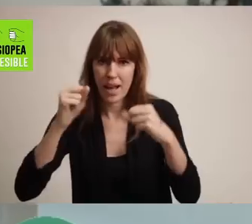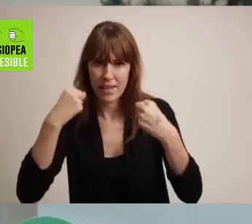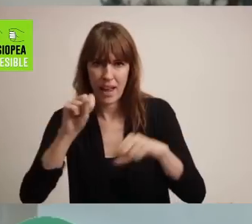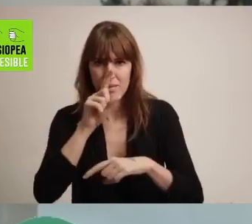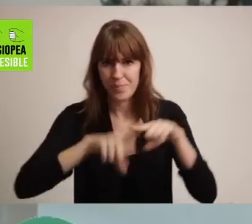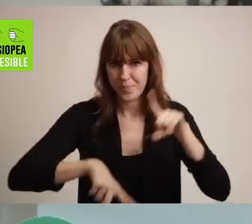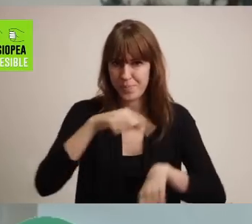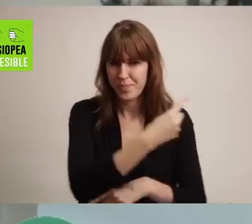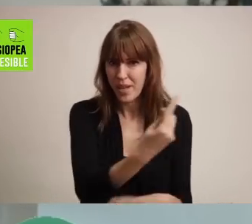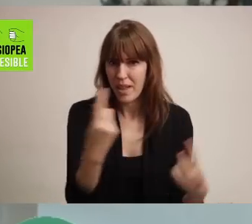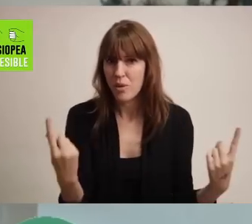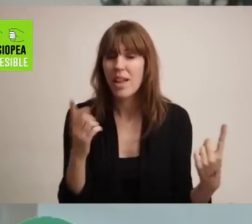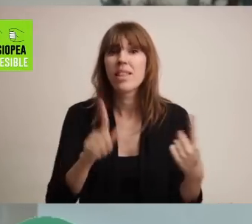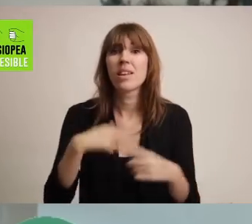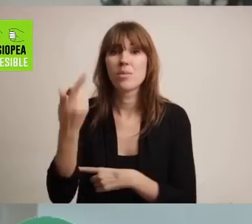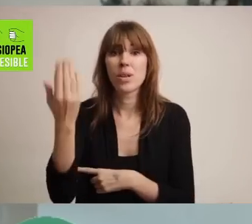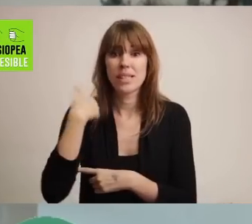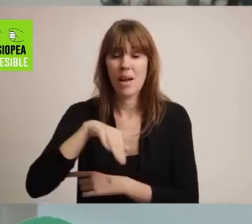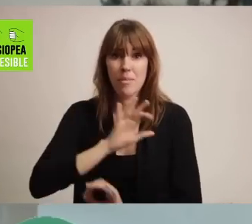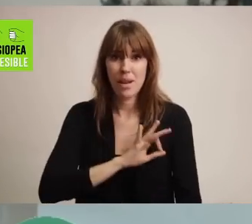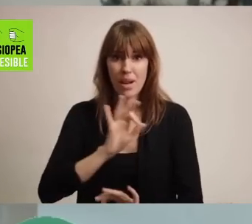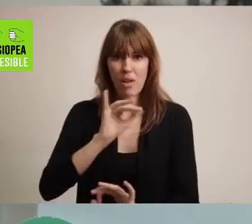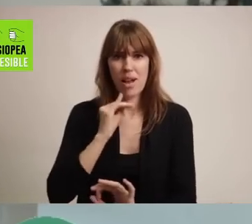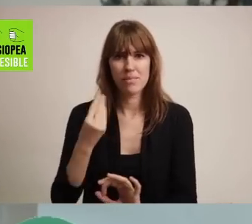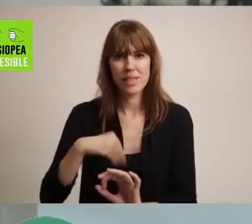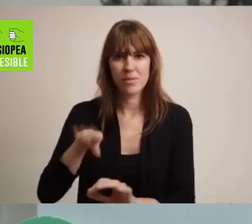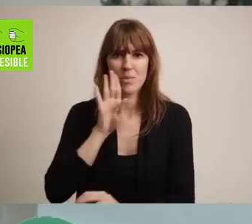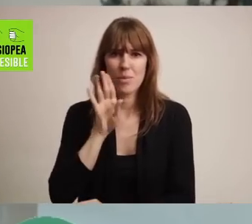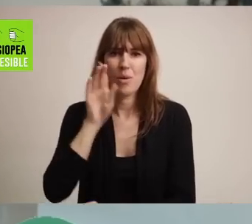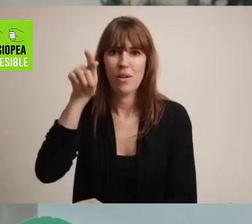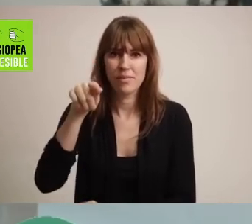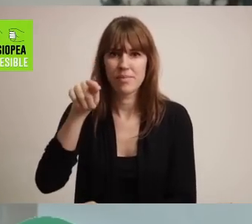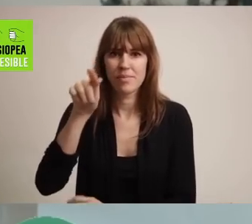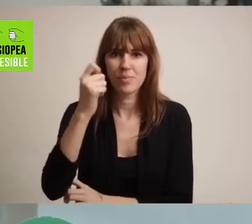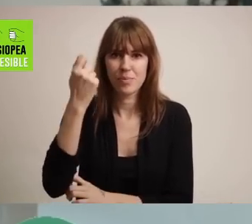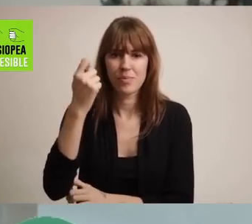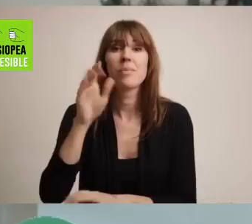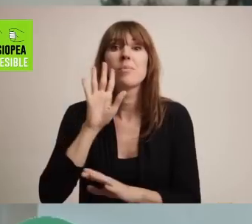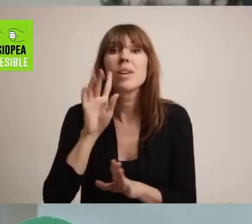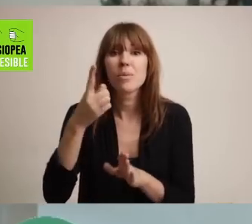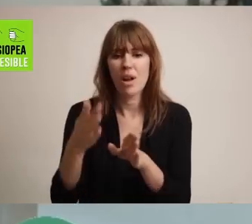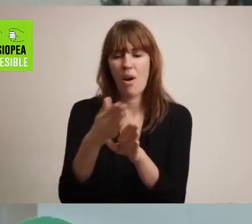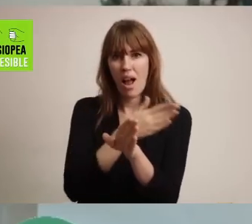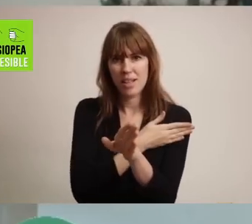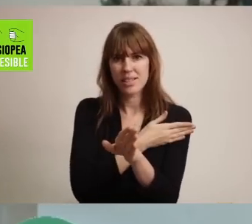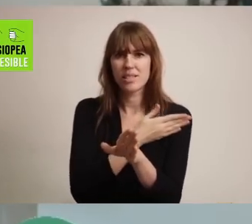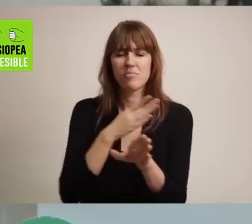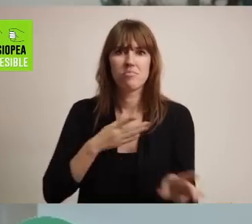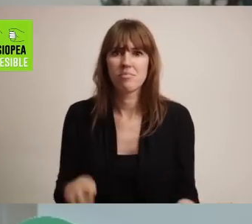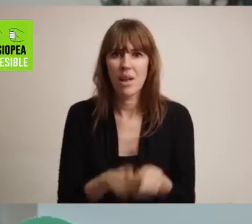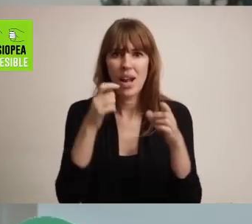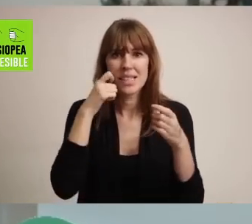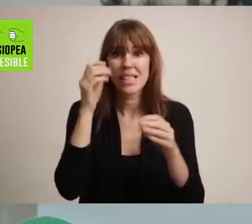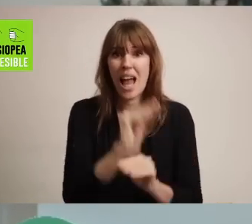Y luego, ya por supuesto, estaban preparados para todo esto. Pero tenemos que entender que lo primero que tenemos que hacer antes de cualquier